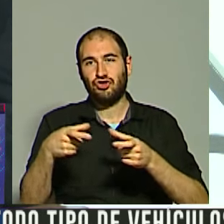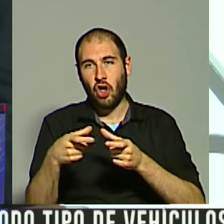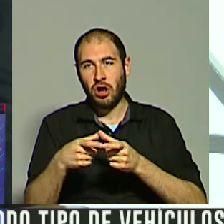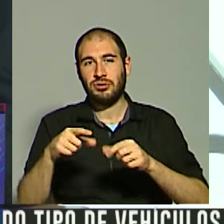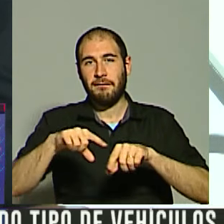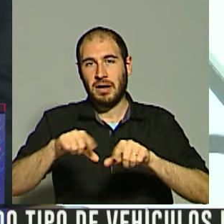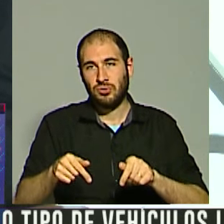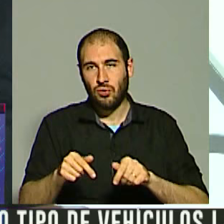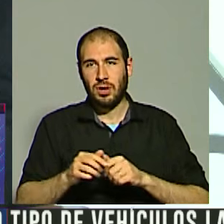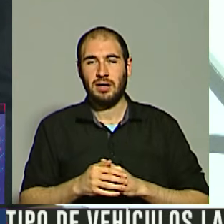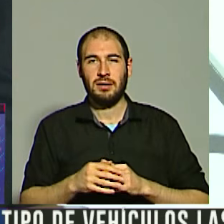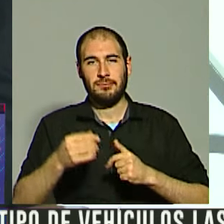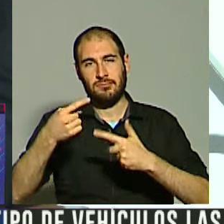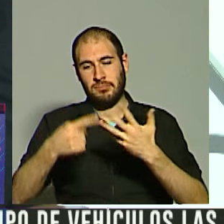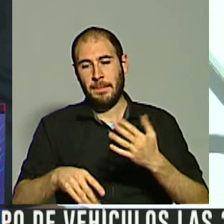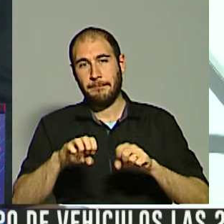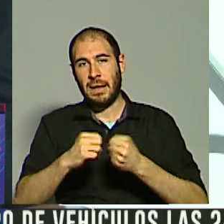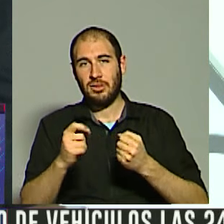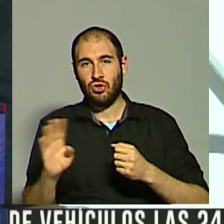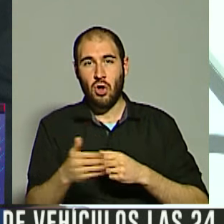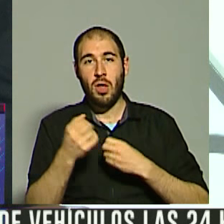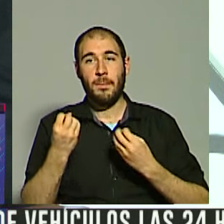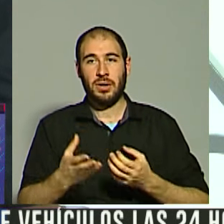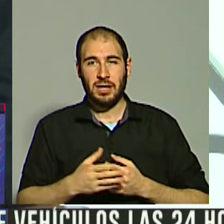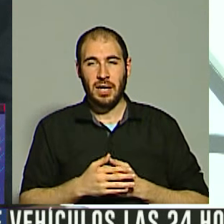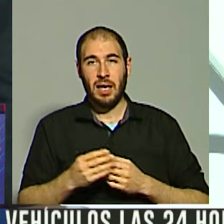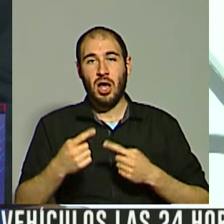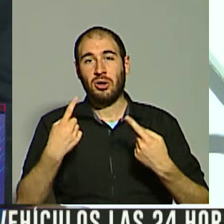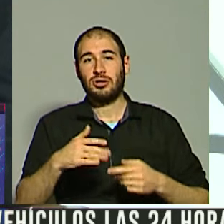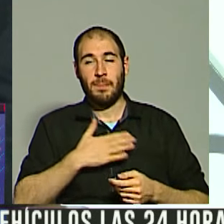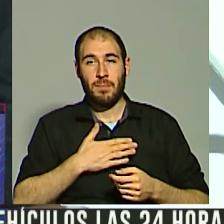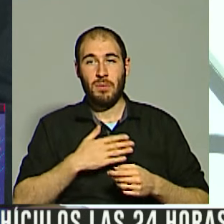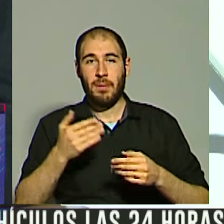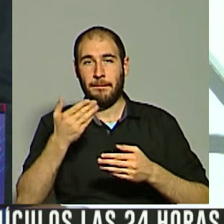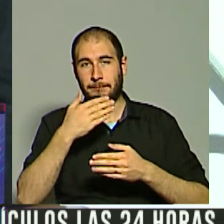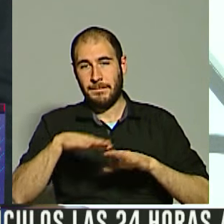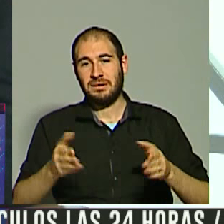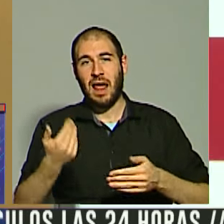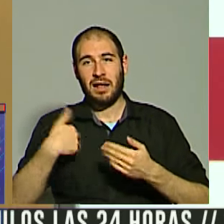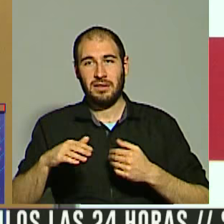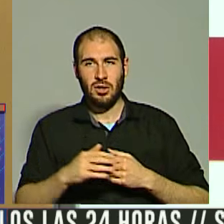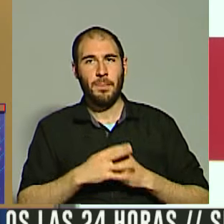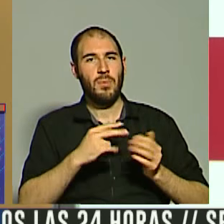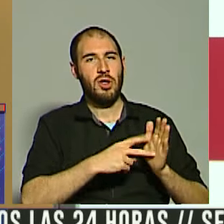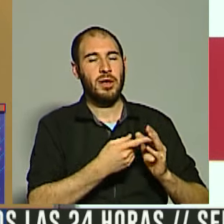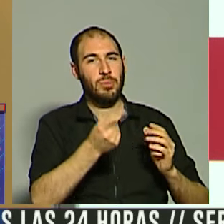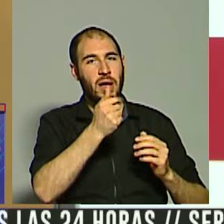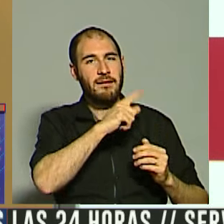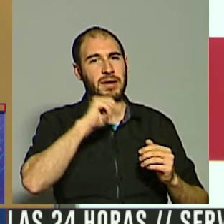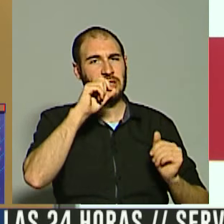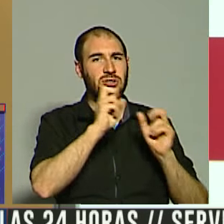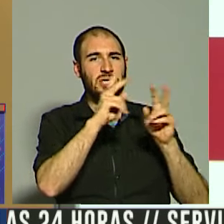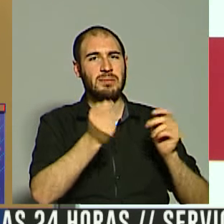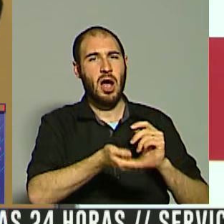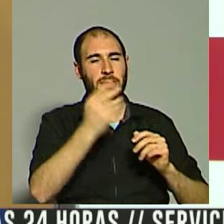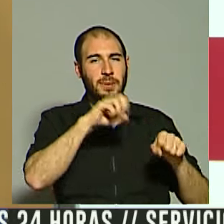de las facturas y de todos los panificados, porque, insisto, es un producto típico de la mesa de los argentinos. ¿Cómo impacta en la inflación el tema del